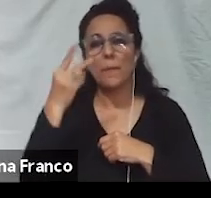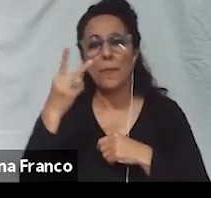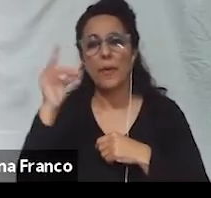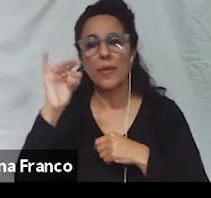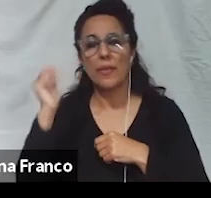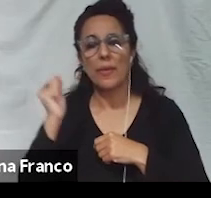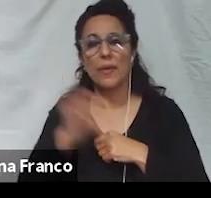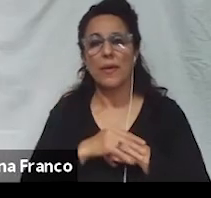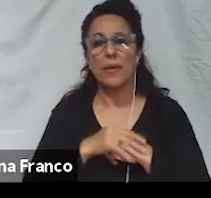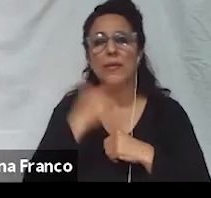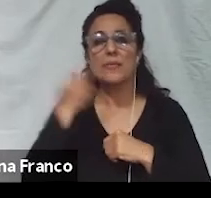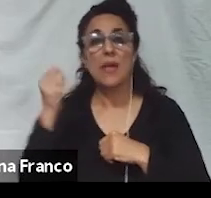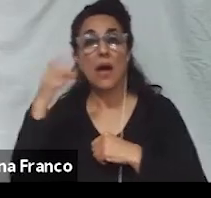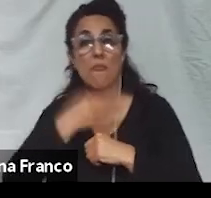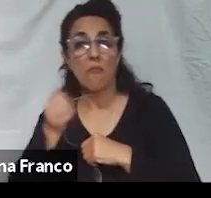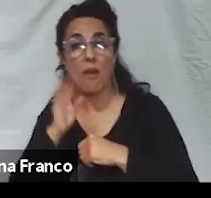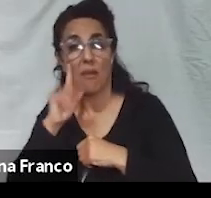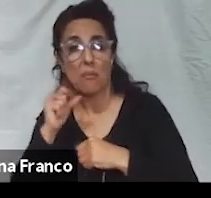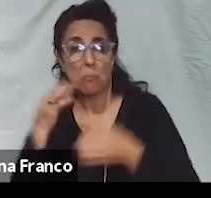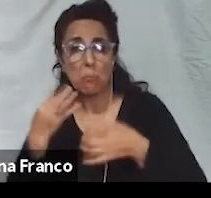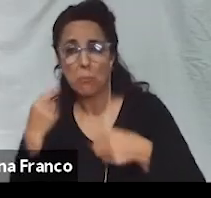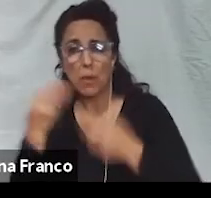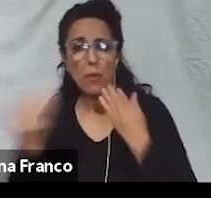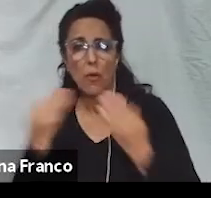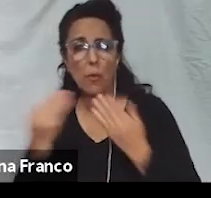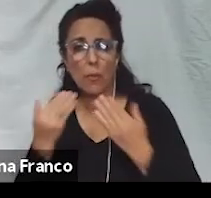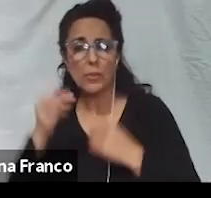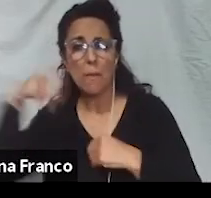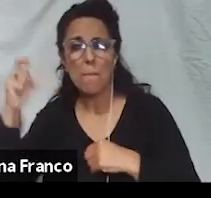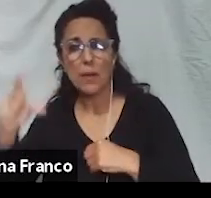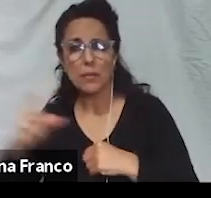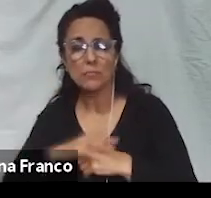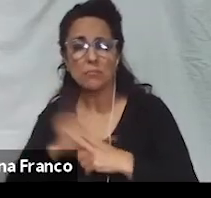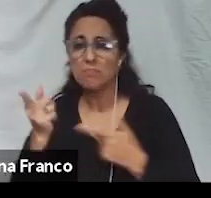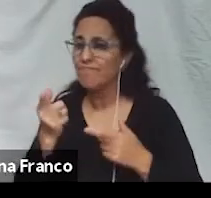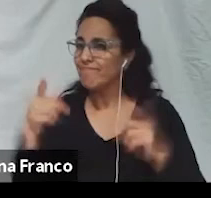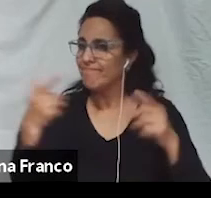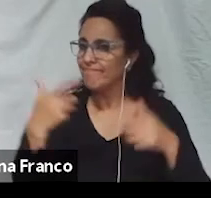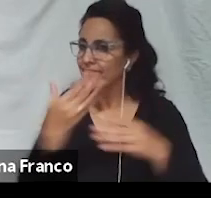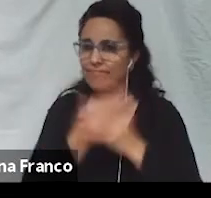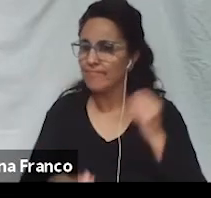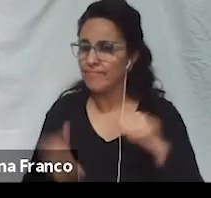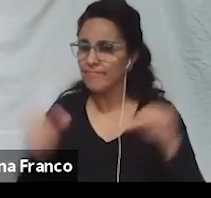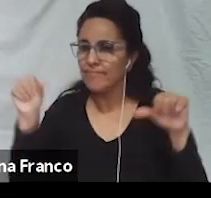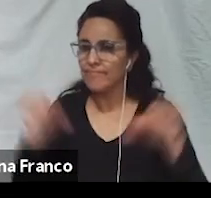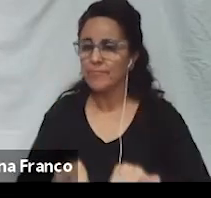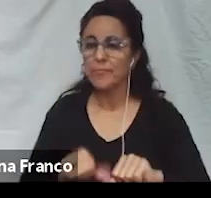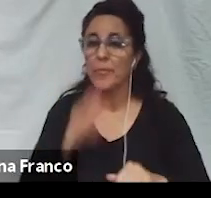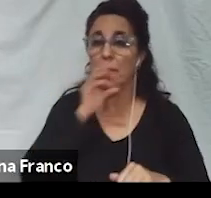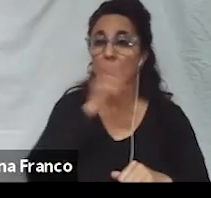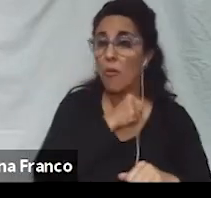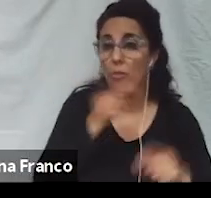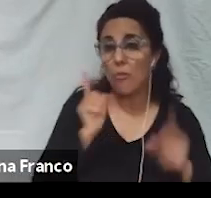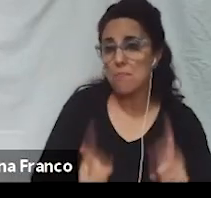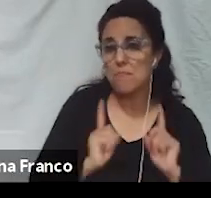probaba con VoiceOver y Safari, que es la combinación que se usa en el sistema operativo Mac, no funcionaba. Y el código